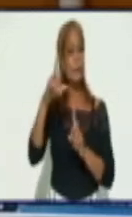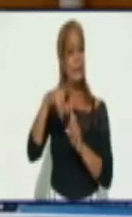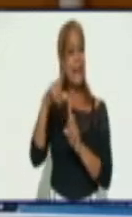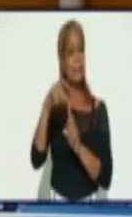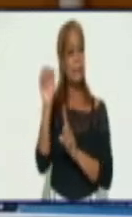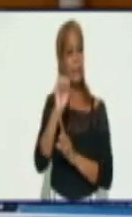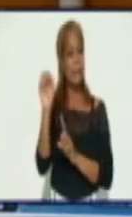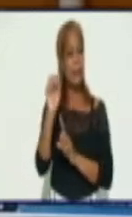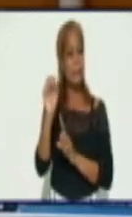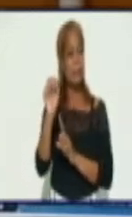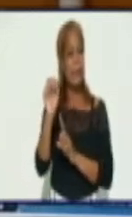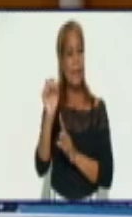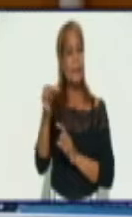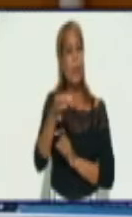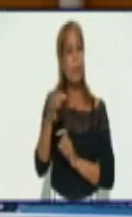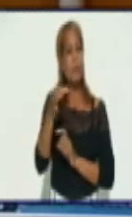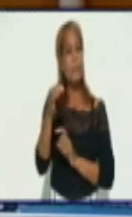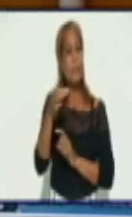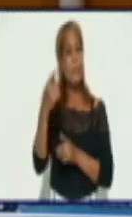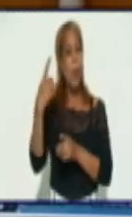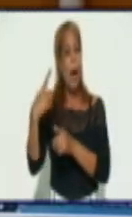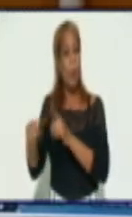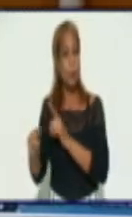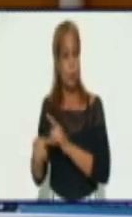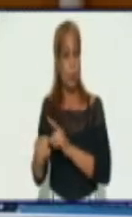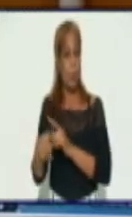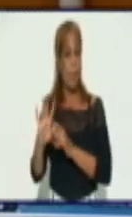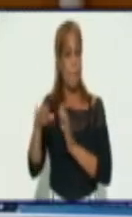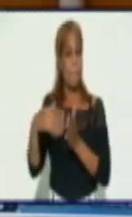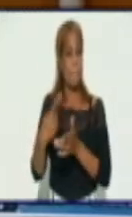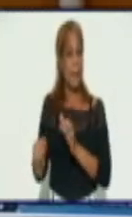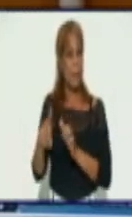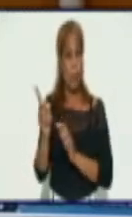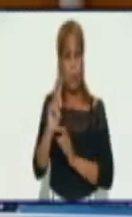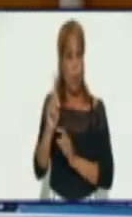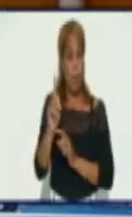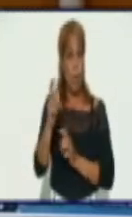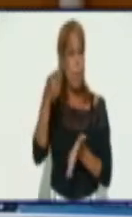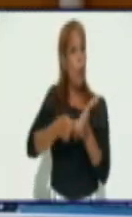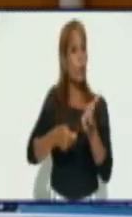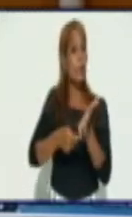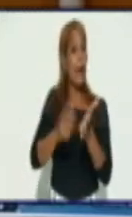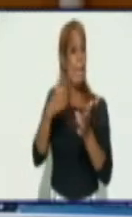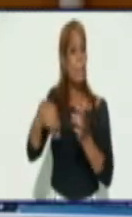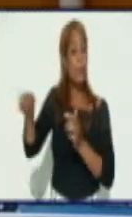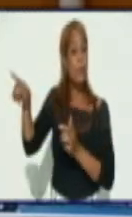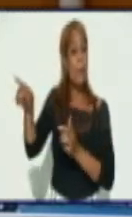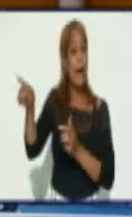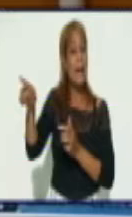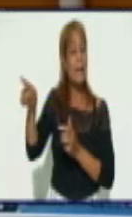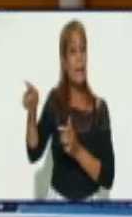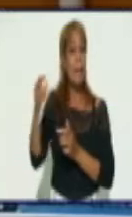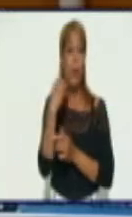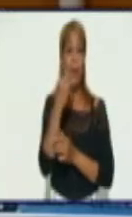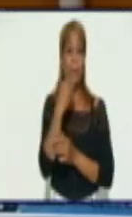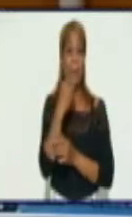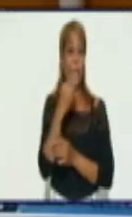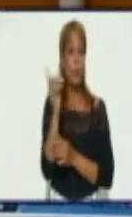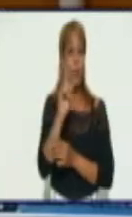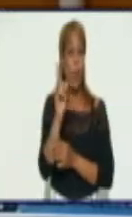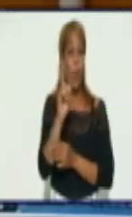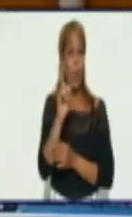alimentos y que fueron multados no pero nos fueron multados por llevar alimentos fueron multados por ir violando las normas de kobe